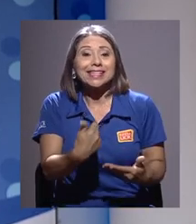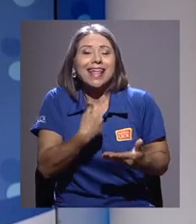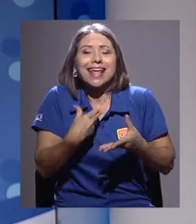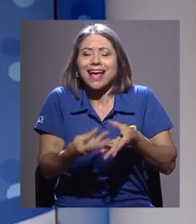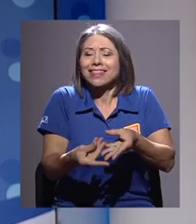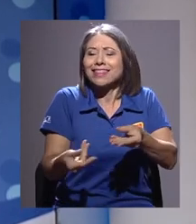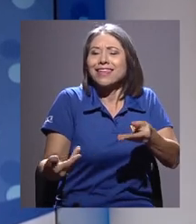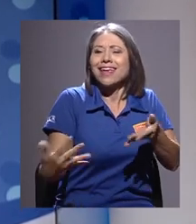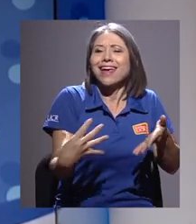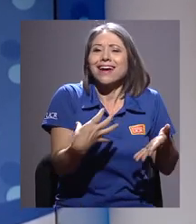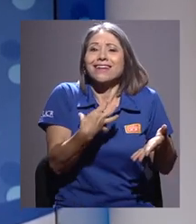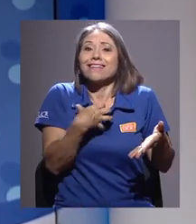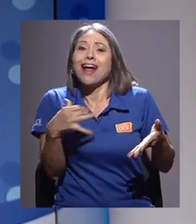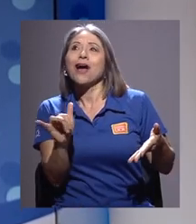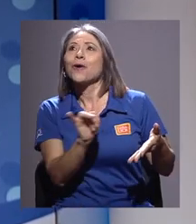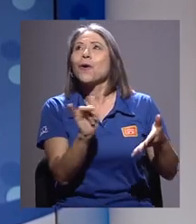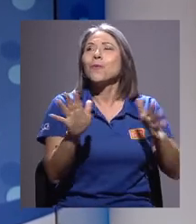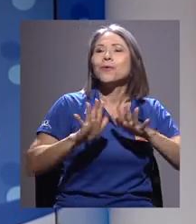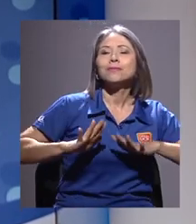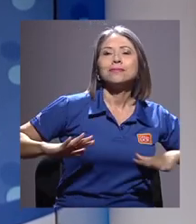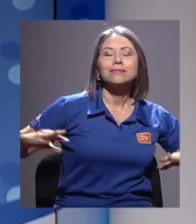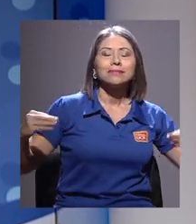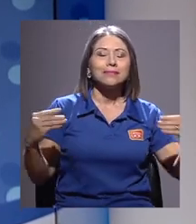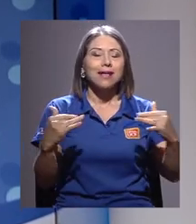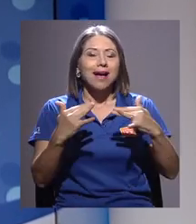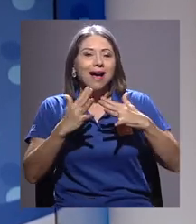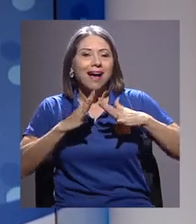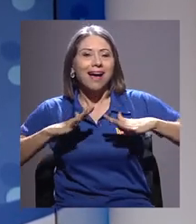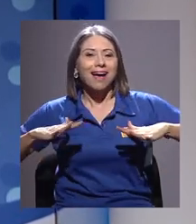como tienen aire.